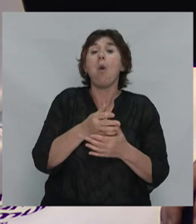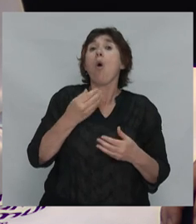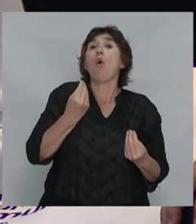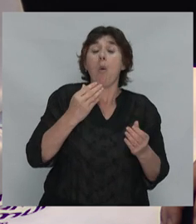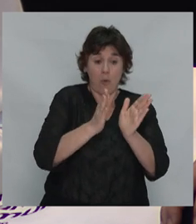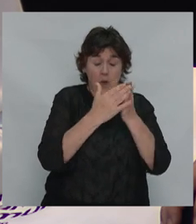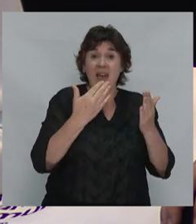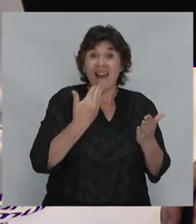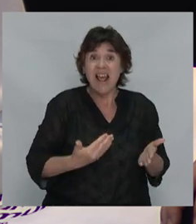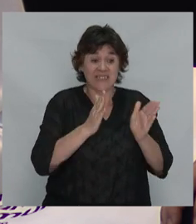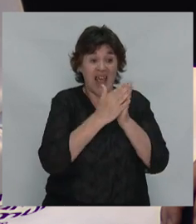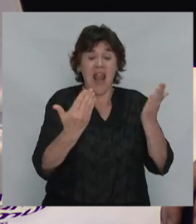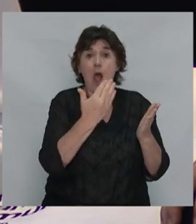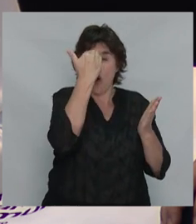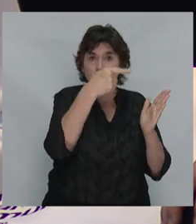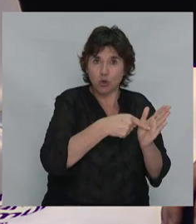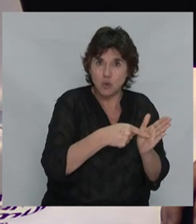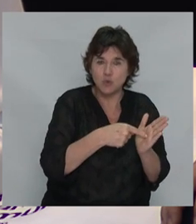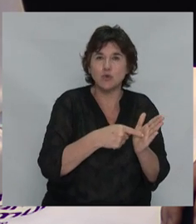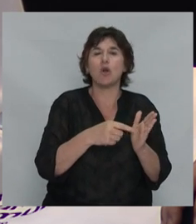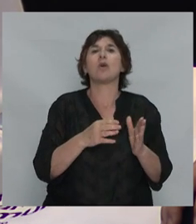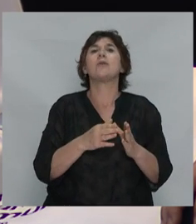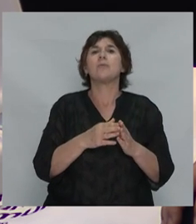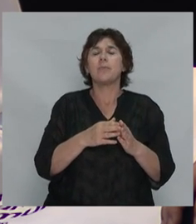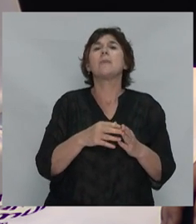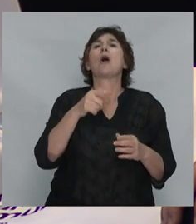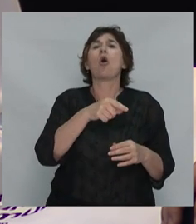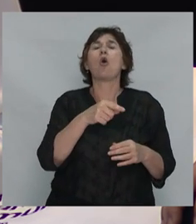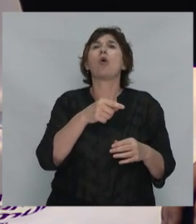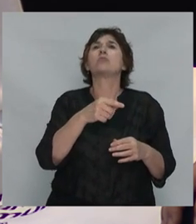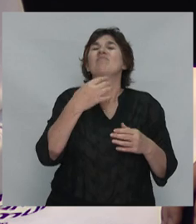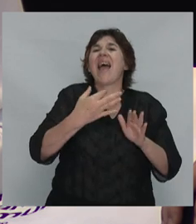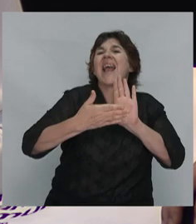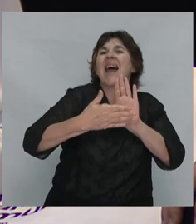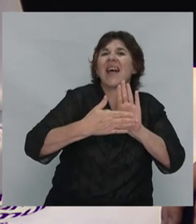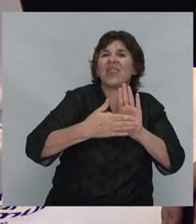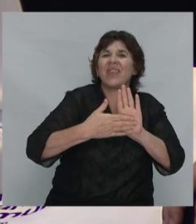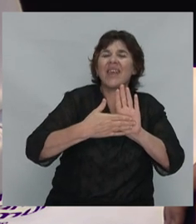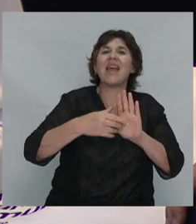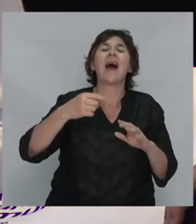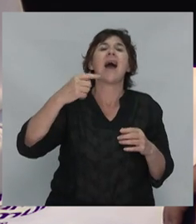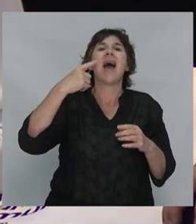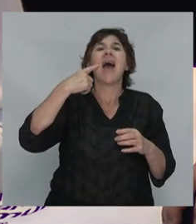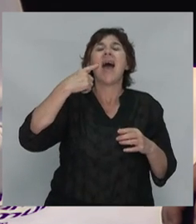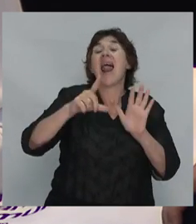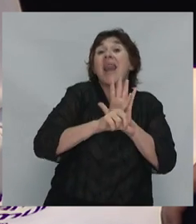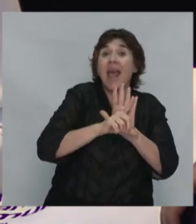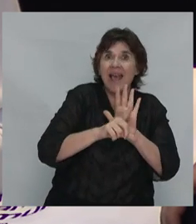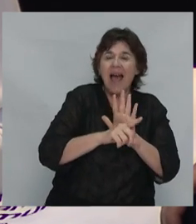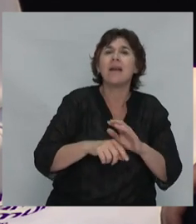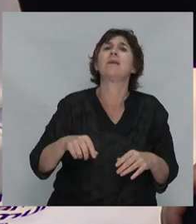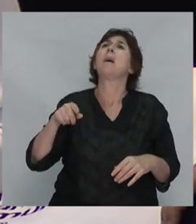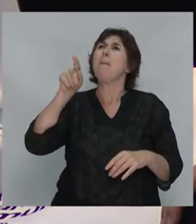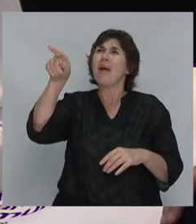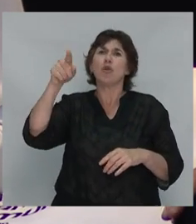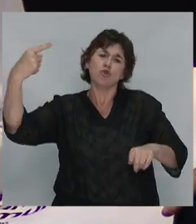con el código penal con la presunción de inocencia con las garantías legales ellos nos estaban atacando con ese simbolismo